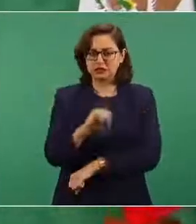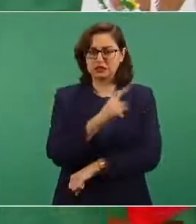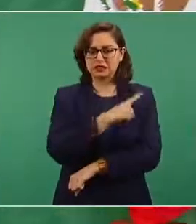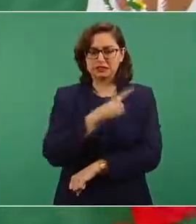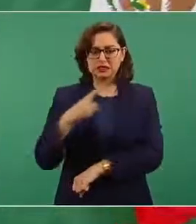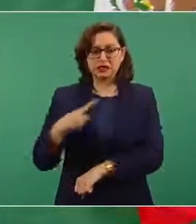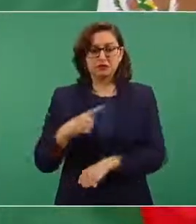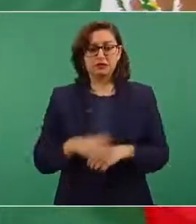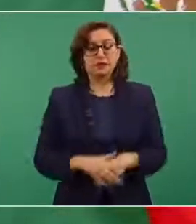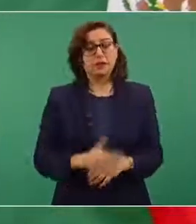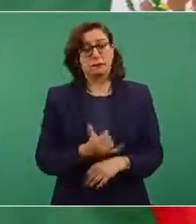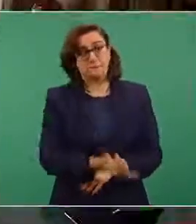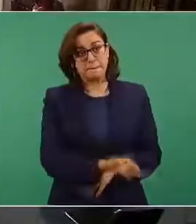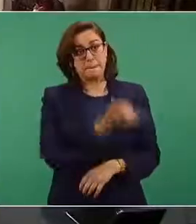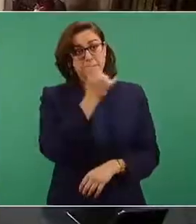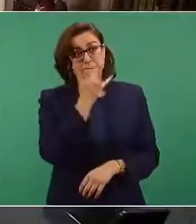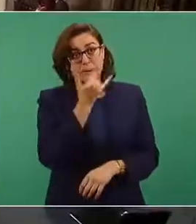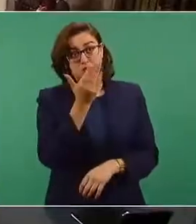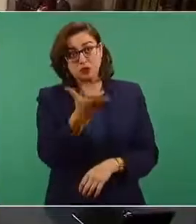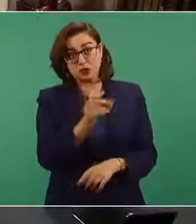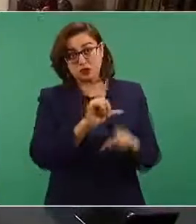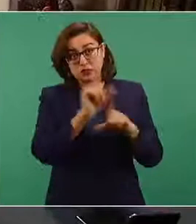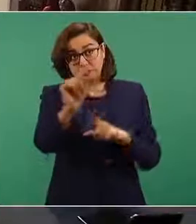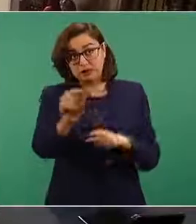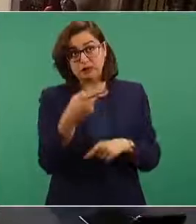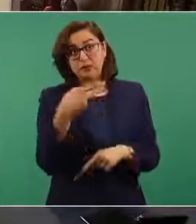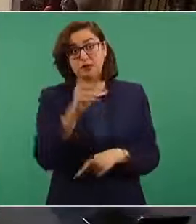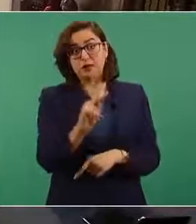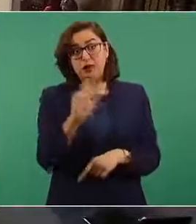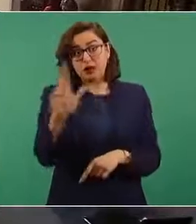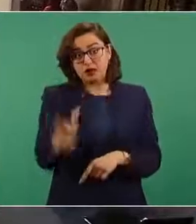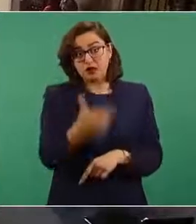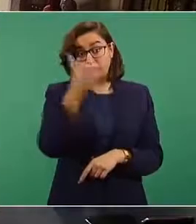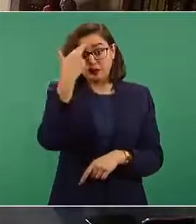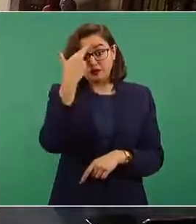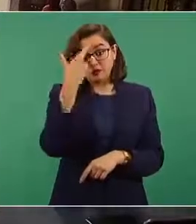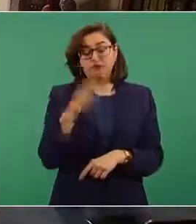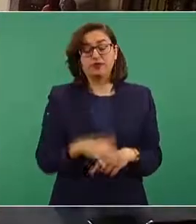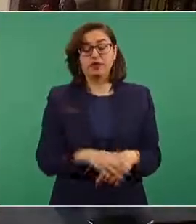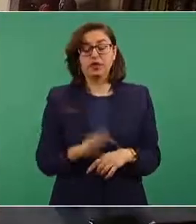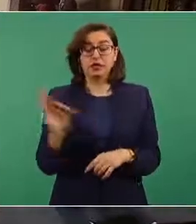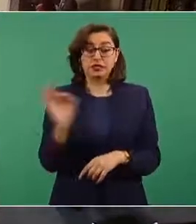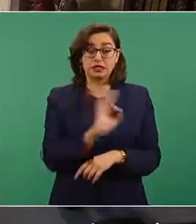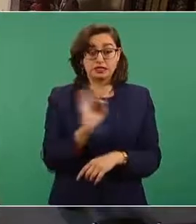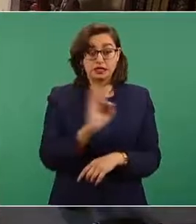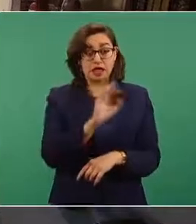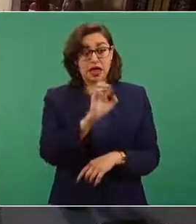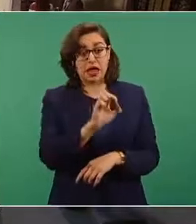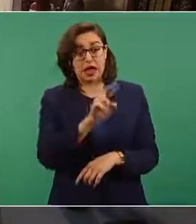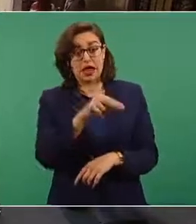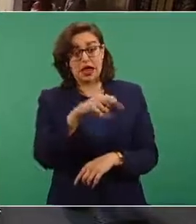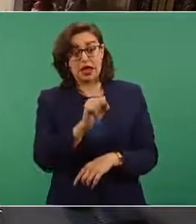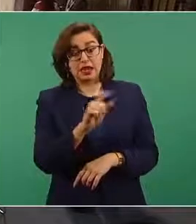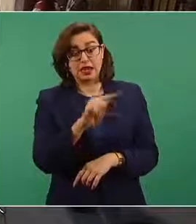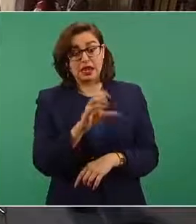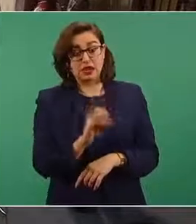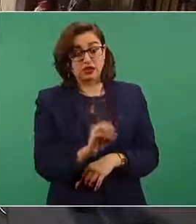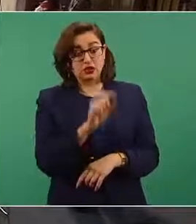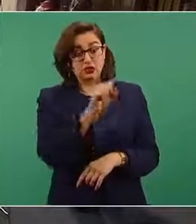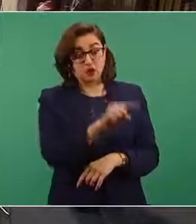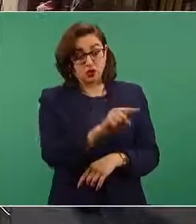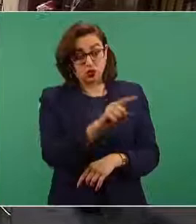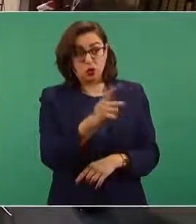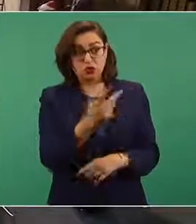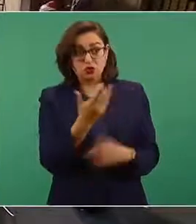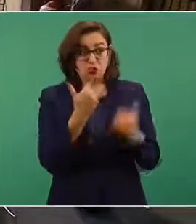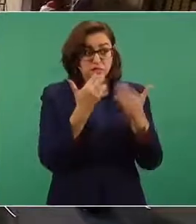Presidente, como ya se tiene que ir, nada más le recuerdo, por si Ernesto no tiene, Ledesma, que está aquí, no tiene oportunidad, recordarle que